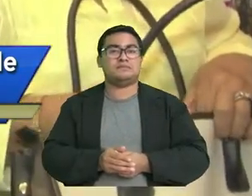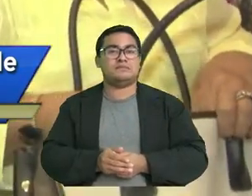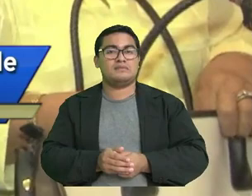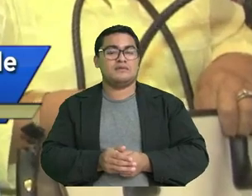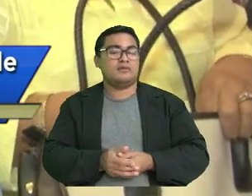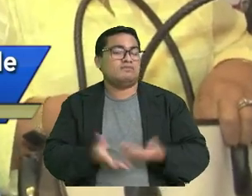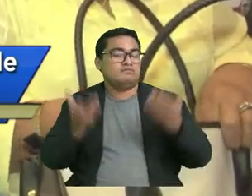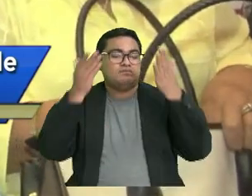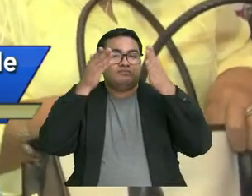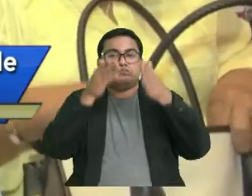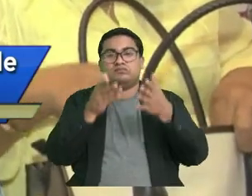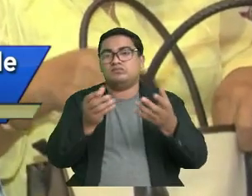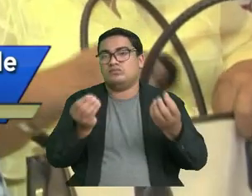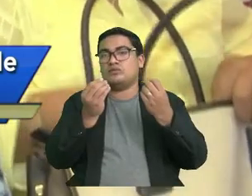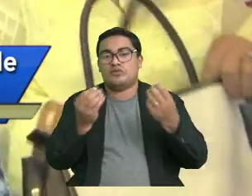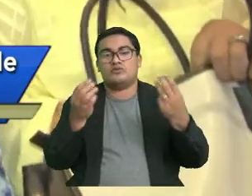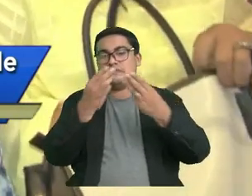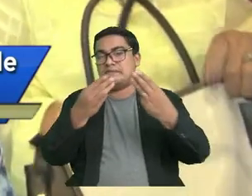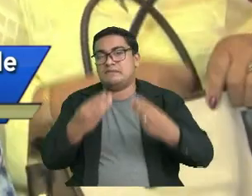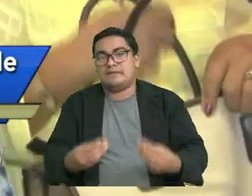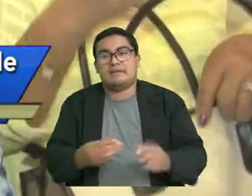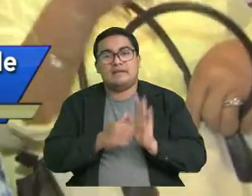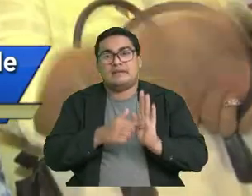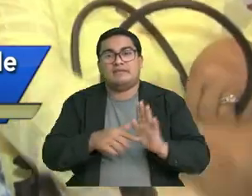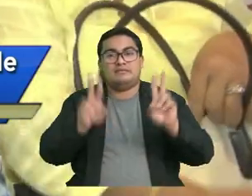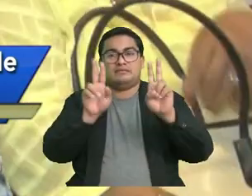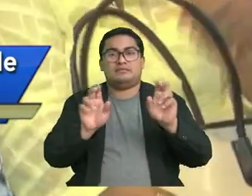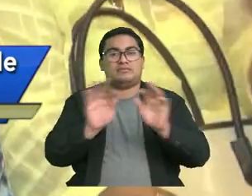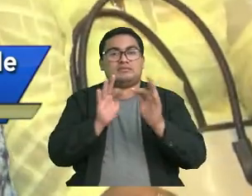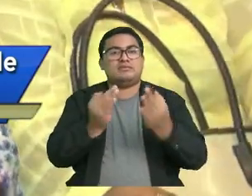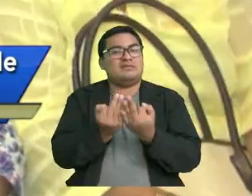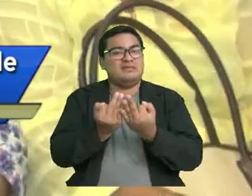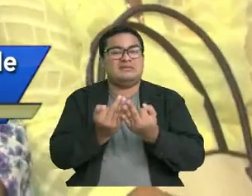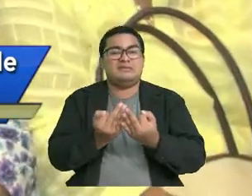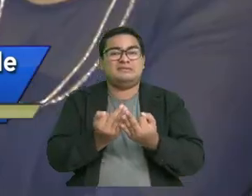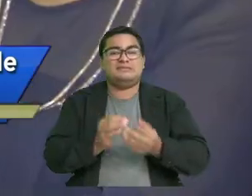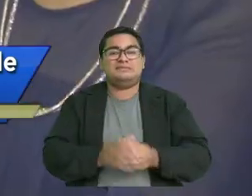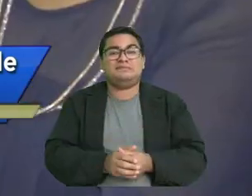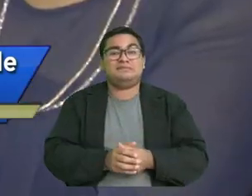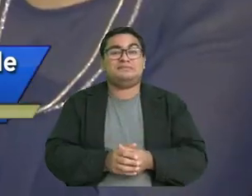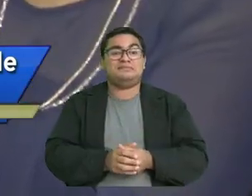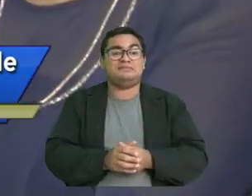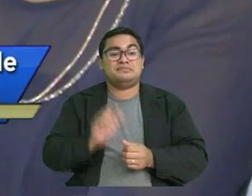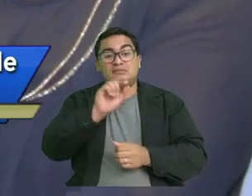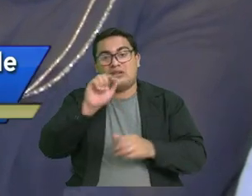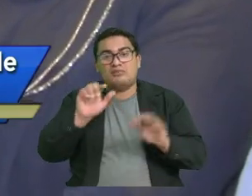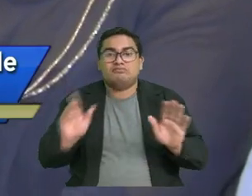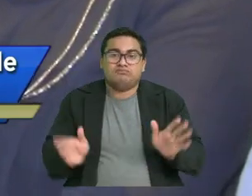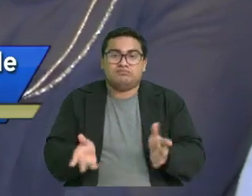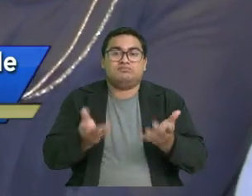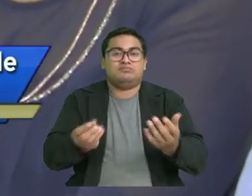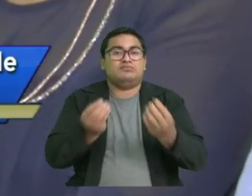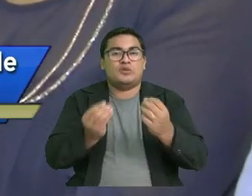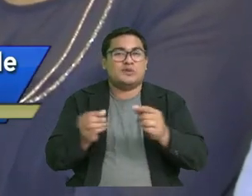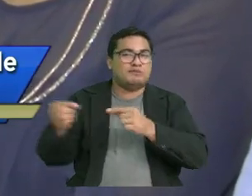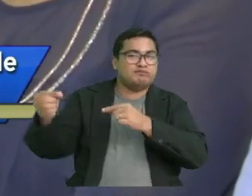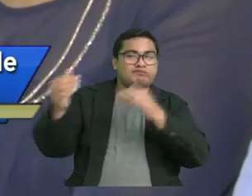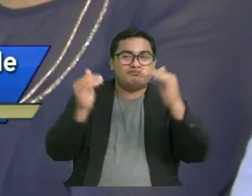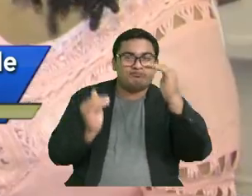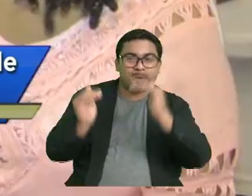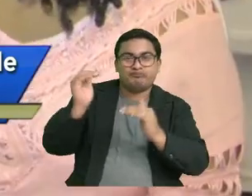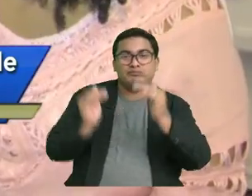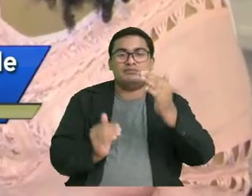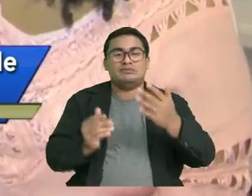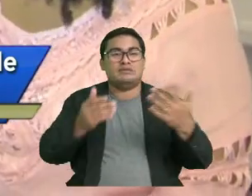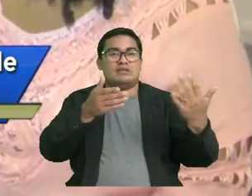digamos, desde el punto de vista muy material, ¿no?, los temas de familia. Y eso promovió también muchas desigualdades en